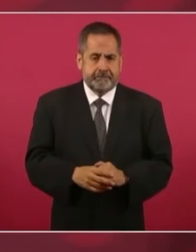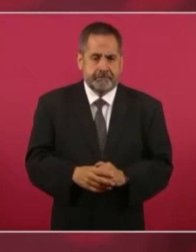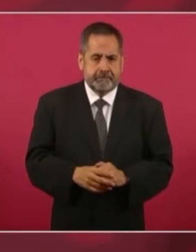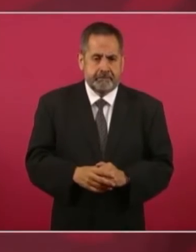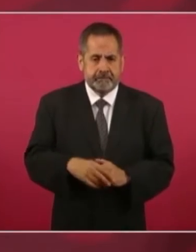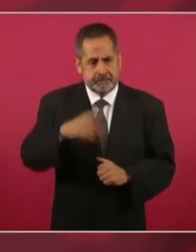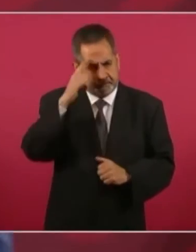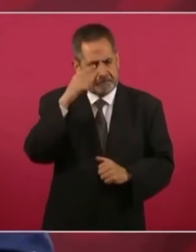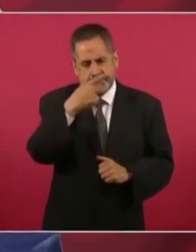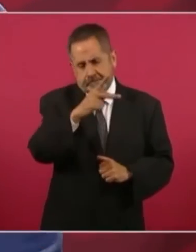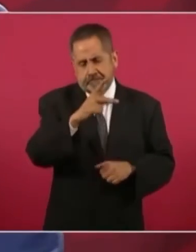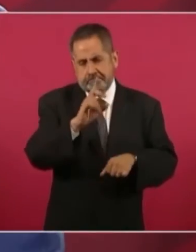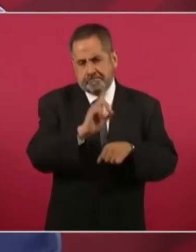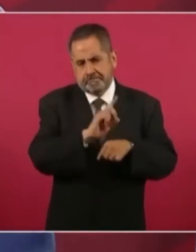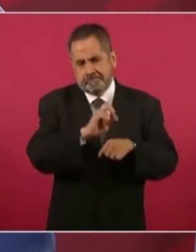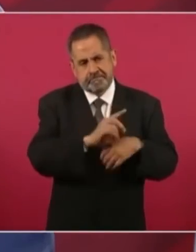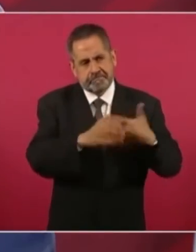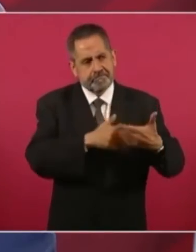sus actividades